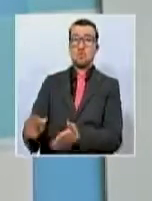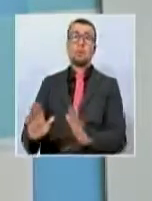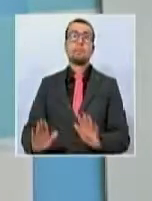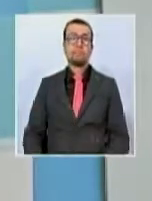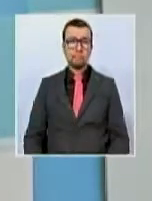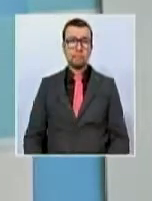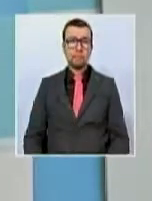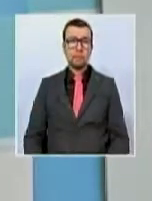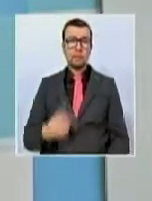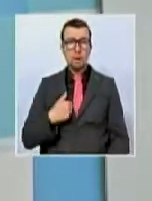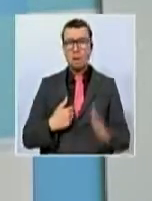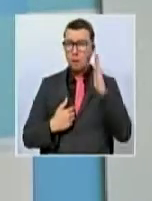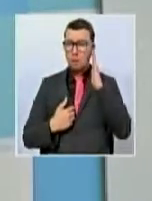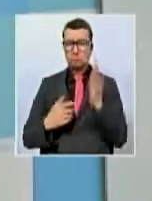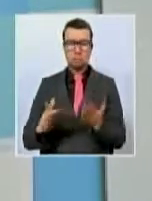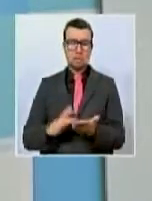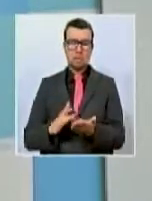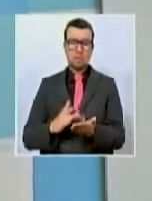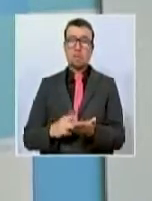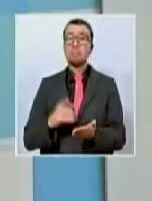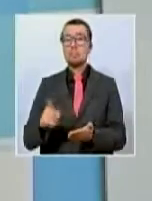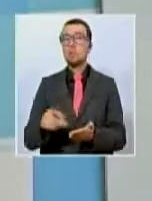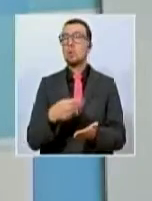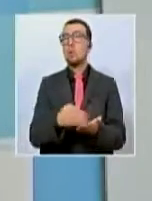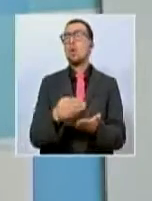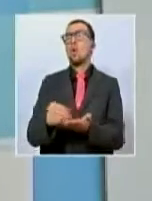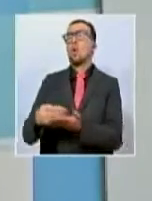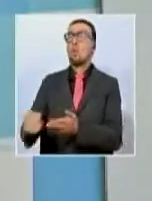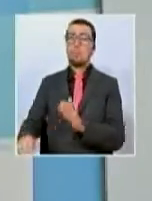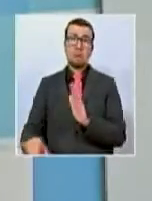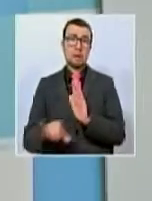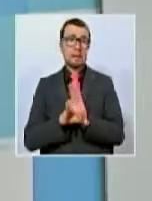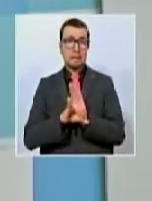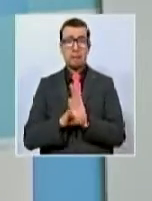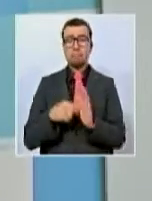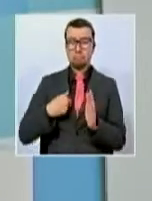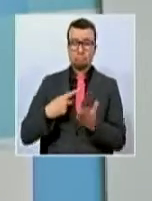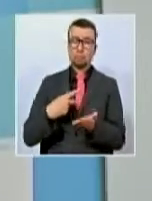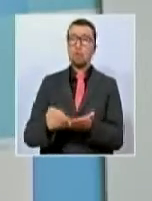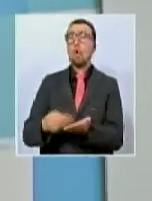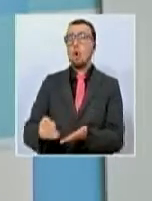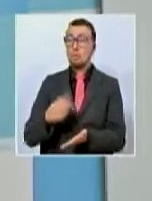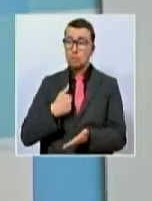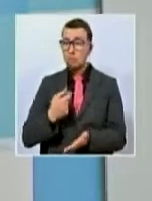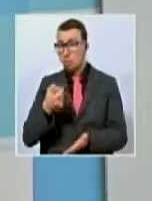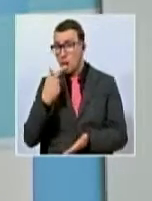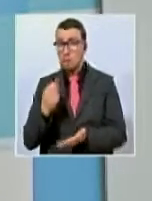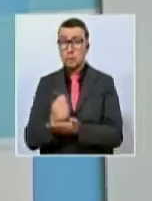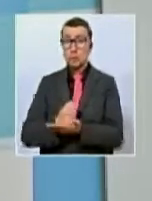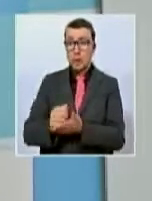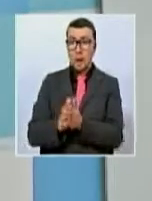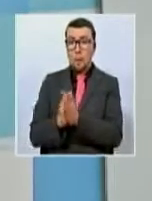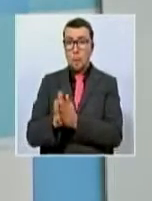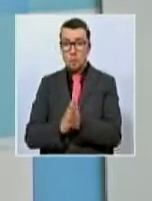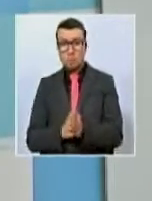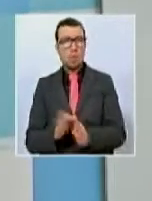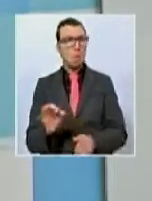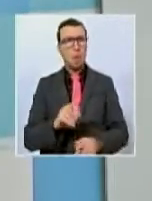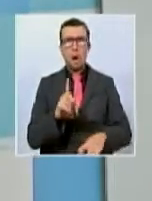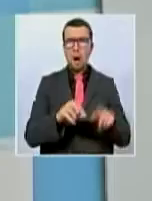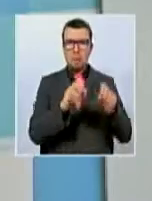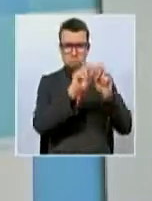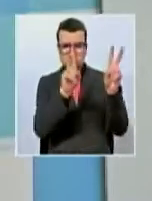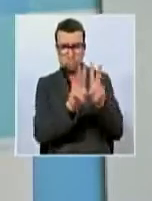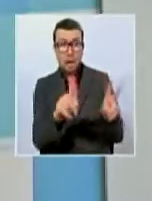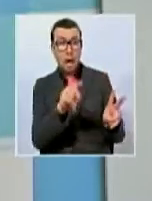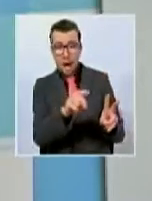por YouTube, Instagram. Por Instagram, por también compramos en páginas web exclusivas que se